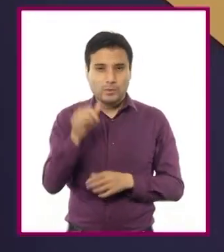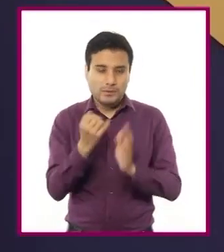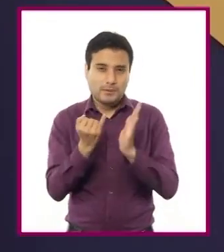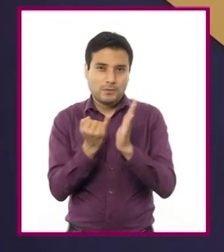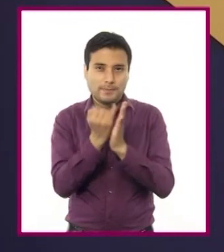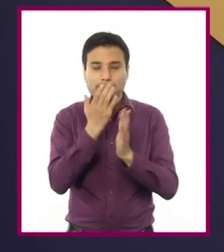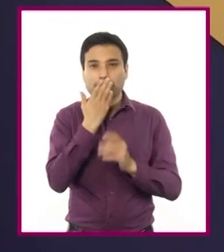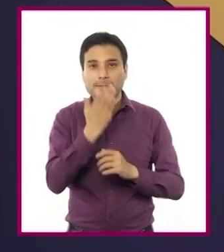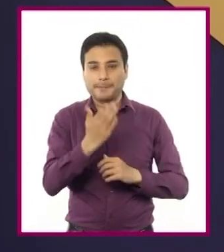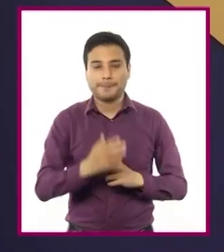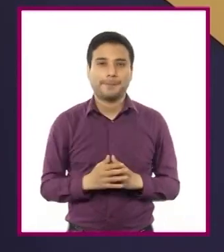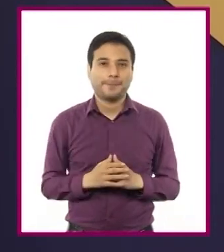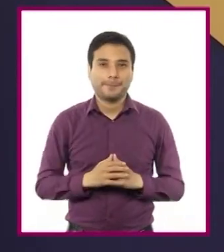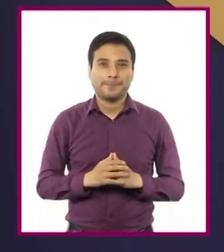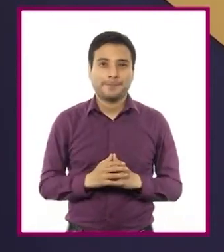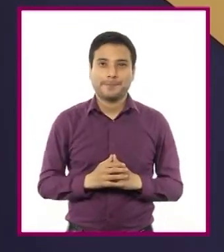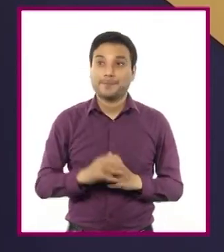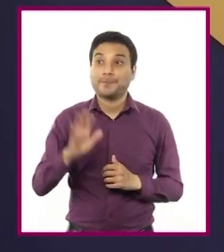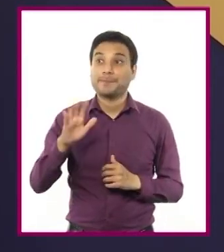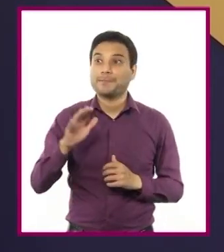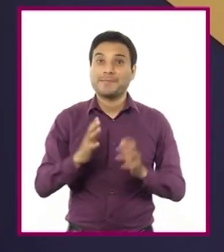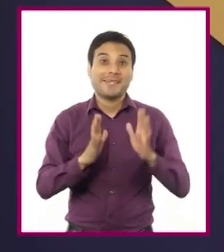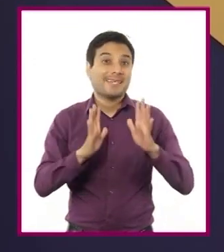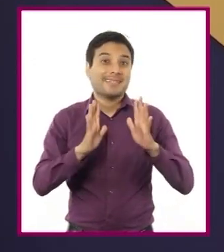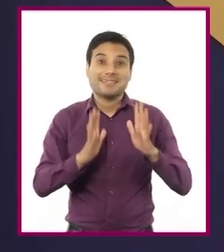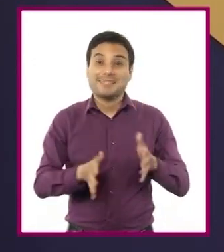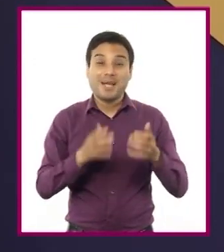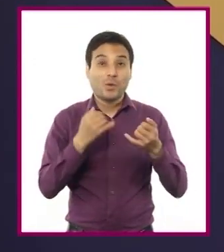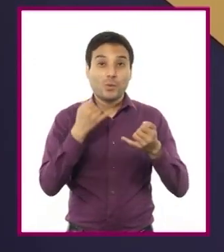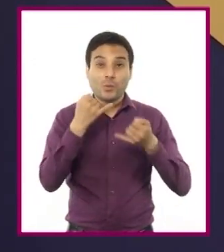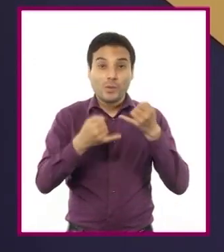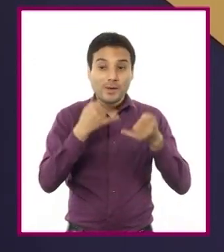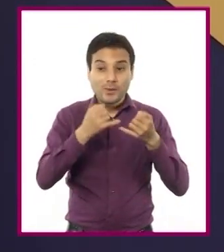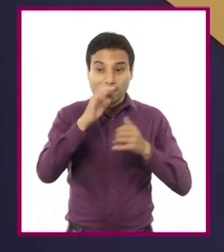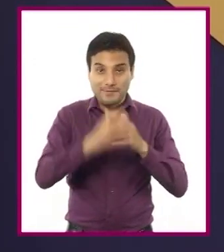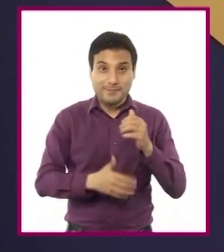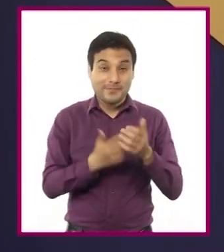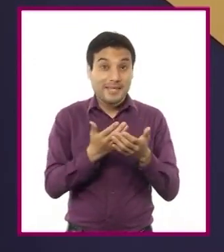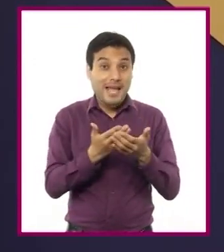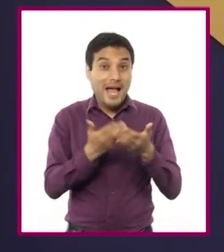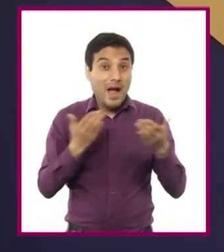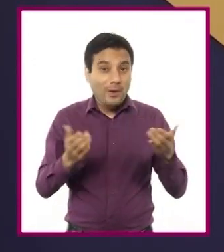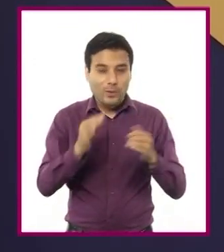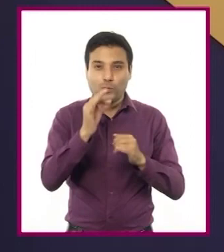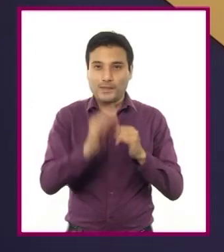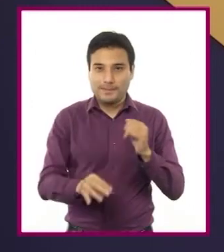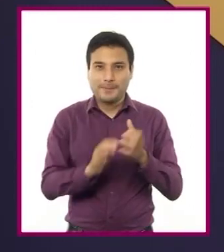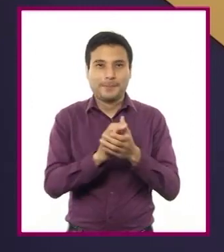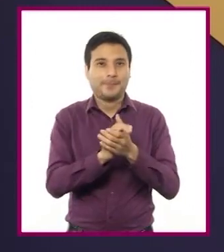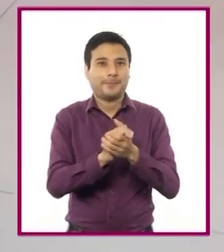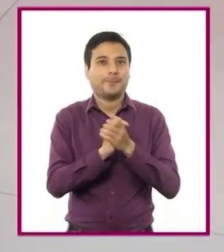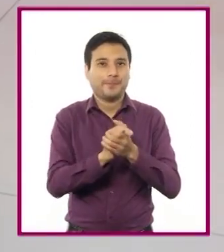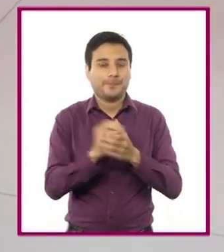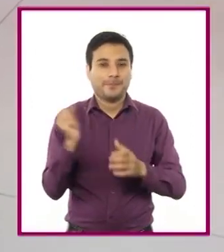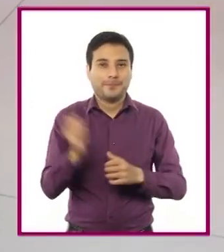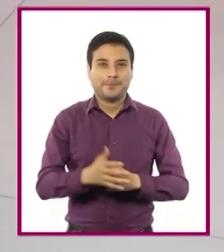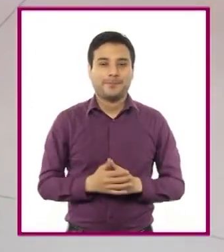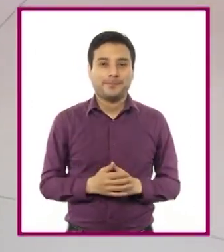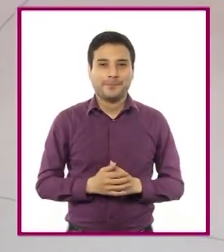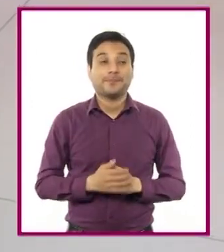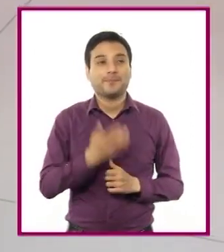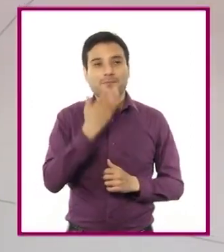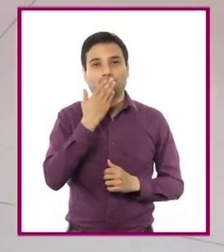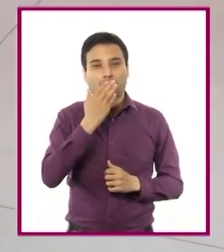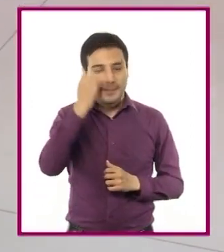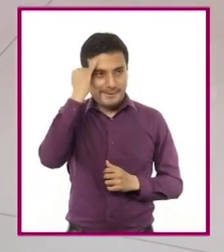informada. Maestra, terminemos el juego. Propongo lanzar por última vez los dados. Buena idea,